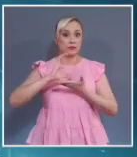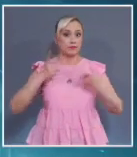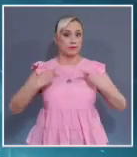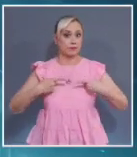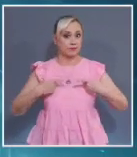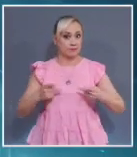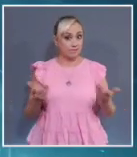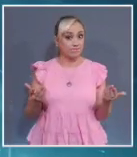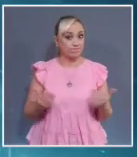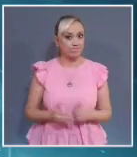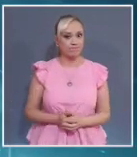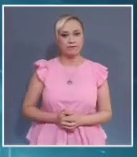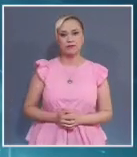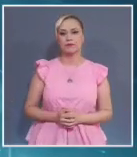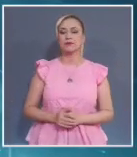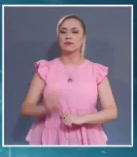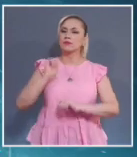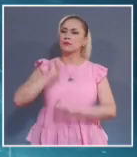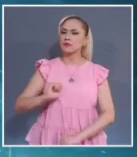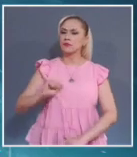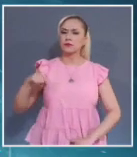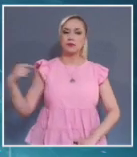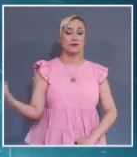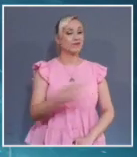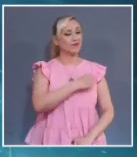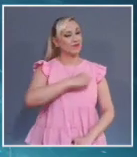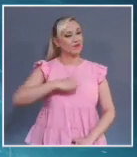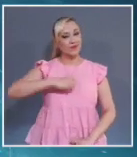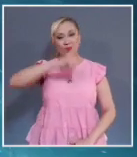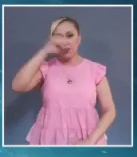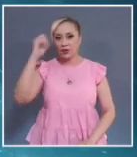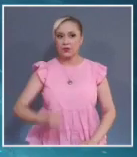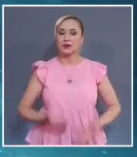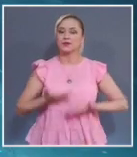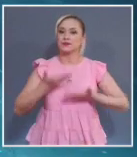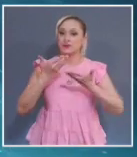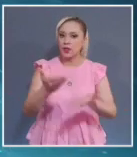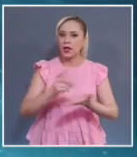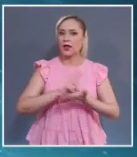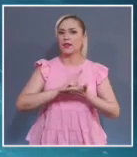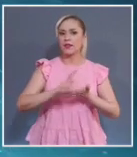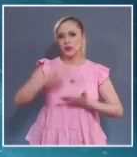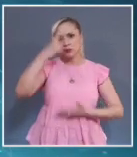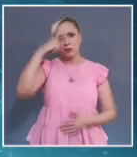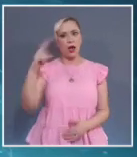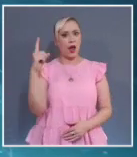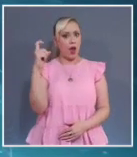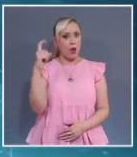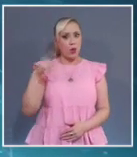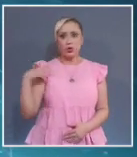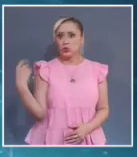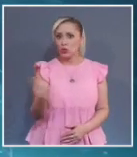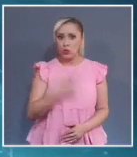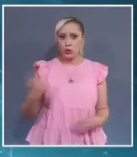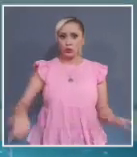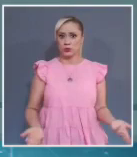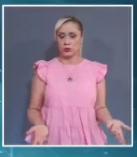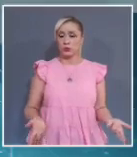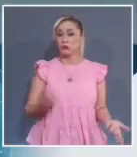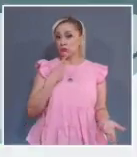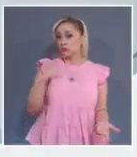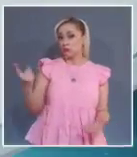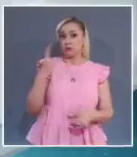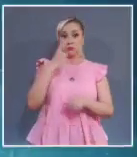Las autoridades están obligadas a garantizar el derecho humano al agua, establece criterio de la primera sala.